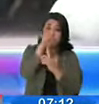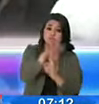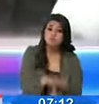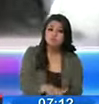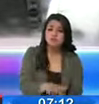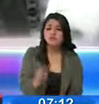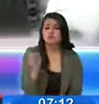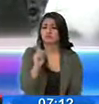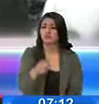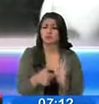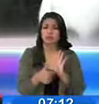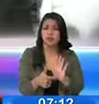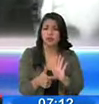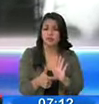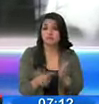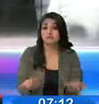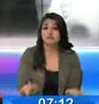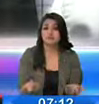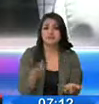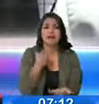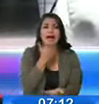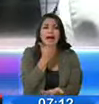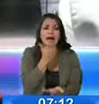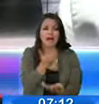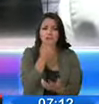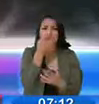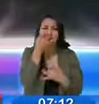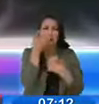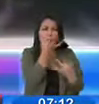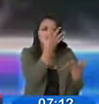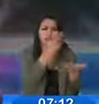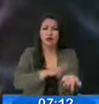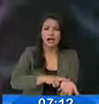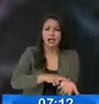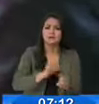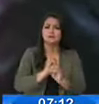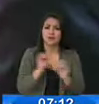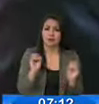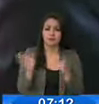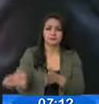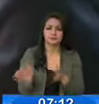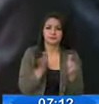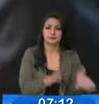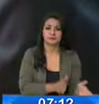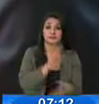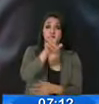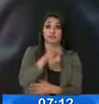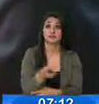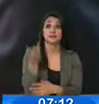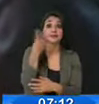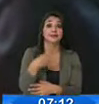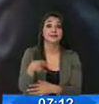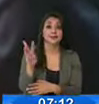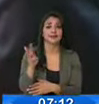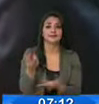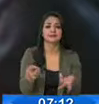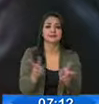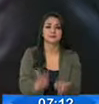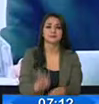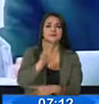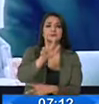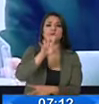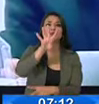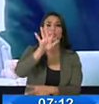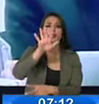discriminatorios. No hay una sola alusión racial o étnica. En el 2016 se registraron 345